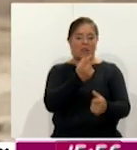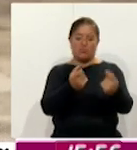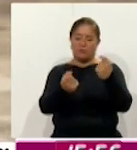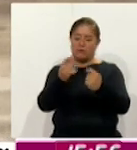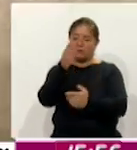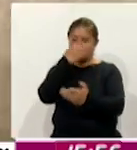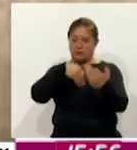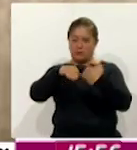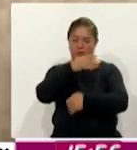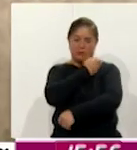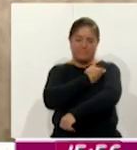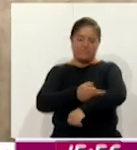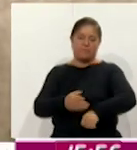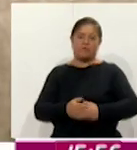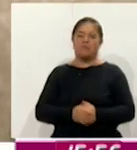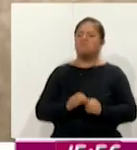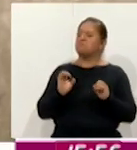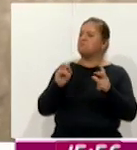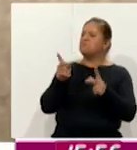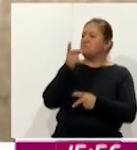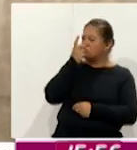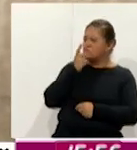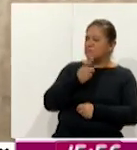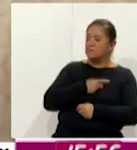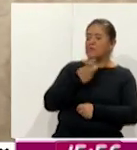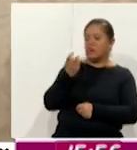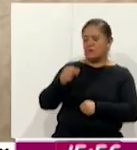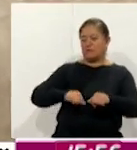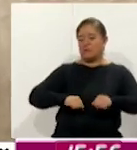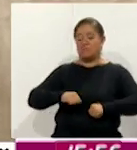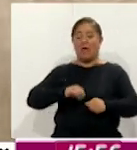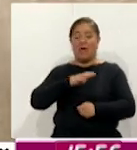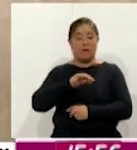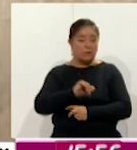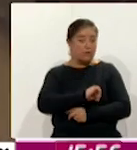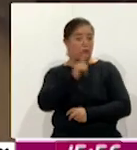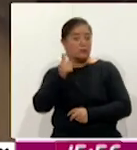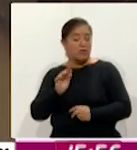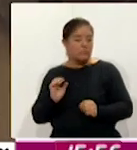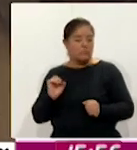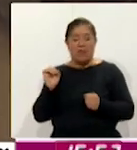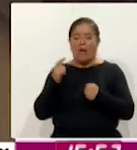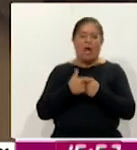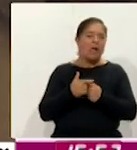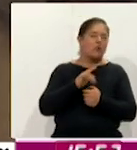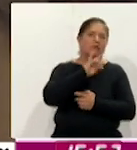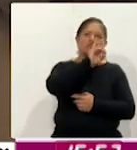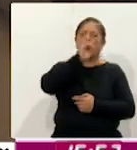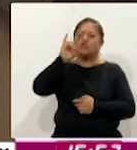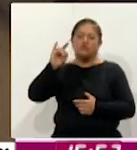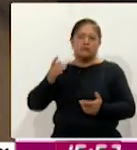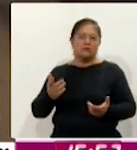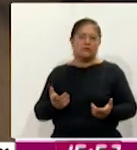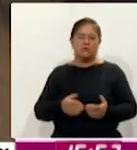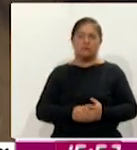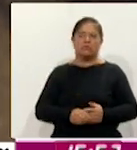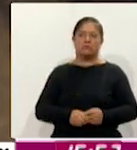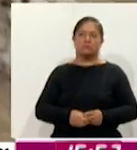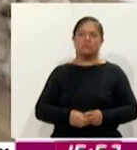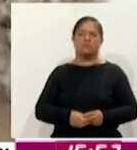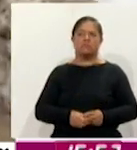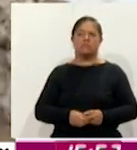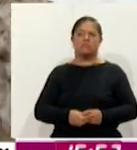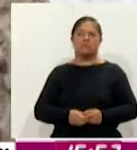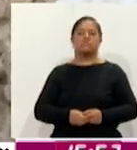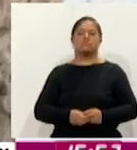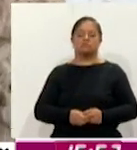familia. Ok, que nos platique, aparte de esta actividad, ¿existe otra? ¿Alguna exposición? Bueno, tanto en